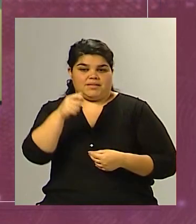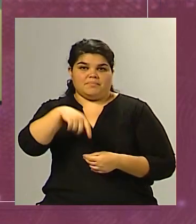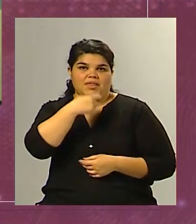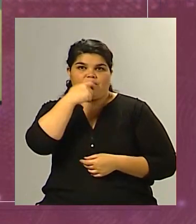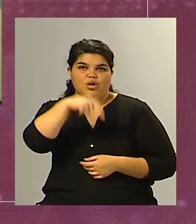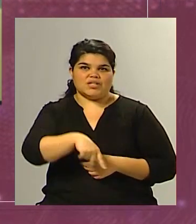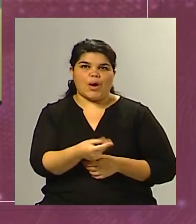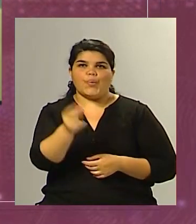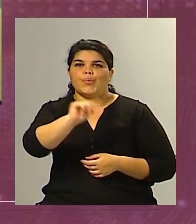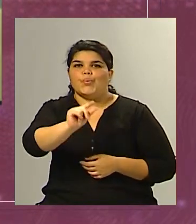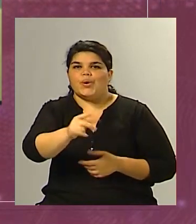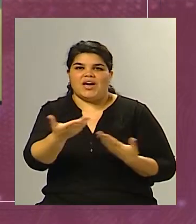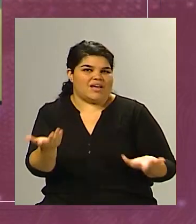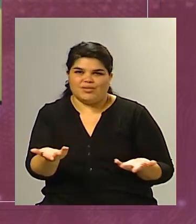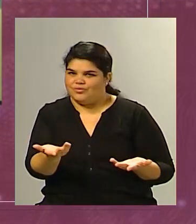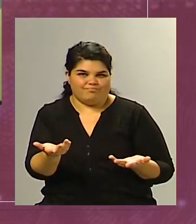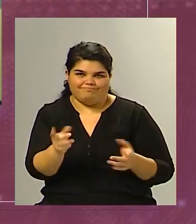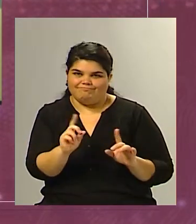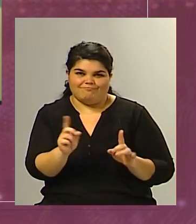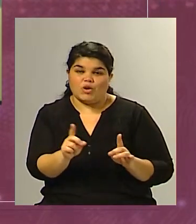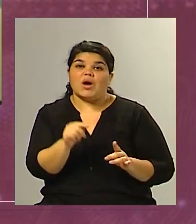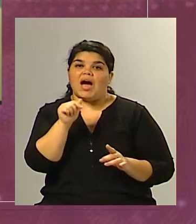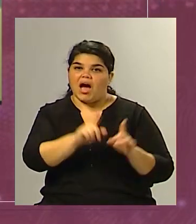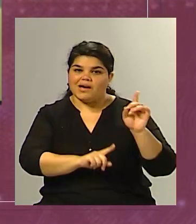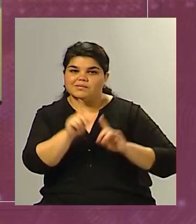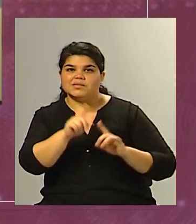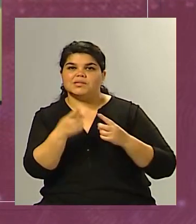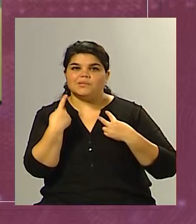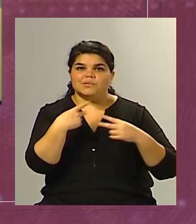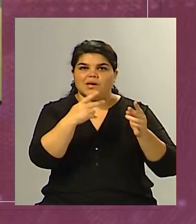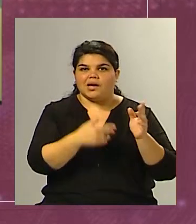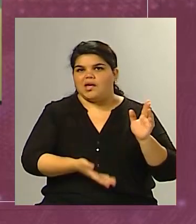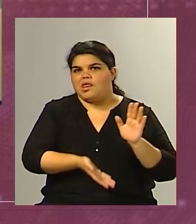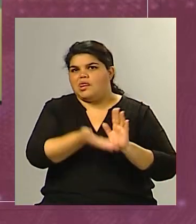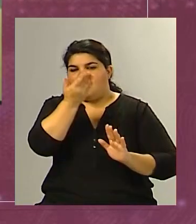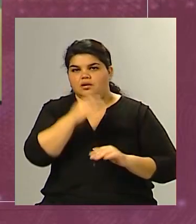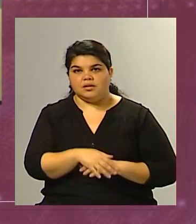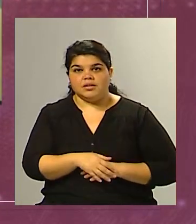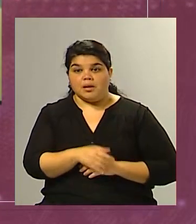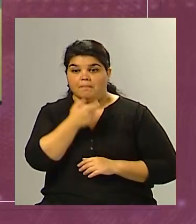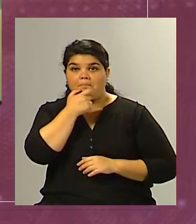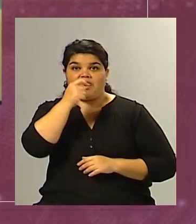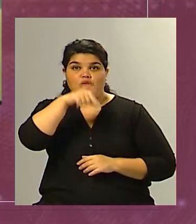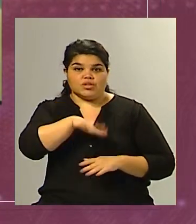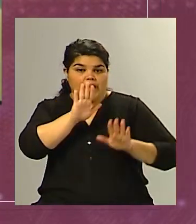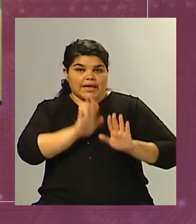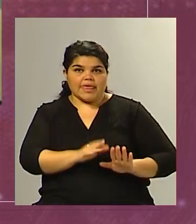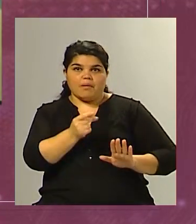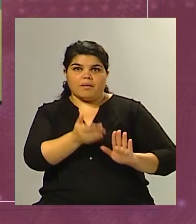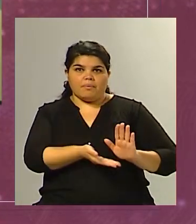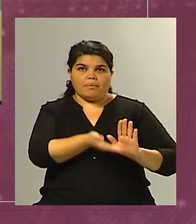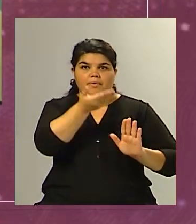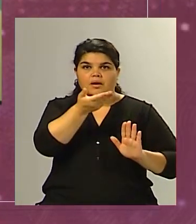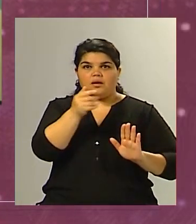Muy económica, tal cual. No es muy barata, entonces, por ahí nos dicen, ¿cómo puede ser que ir a Mendoza, quedarnos en Mendoza, nos salga lo mismo que ir a